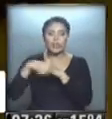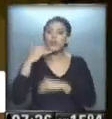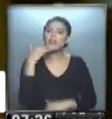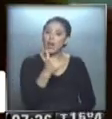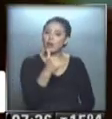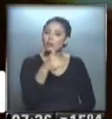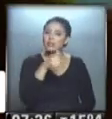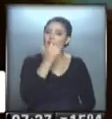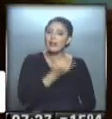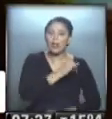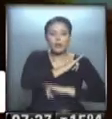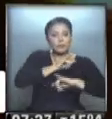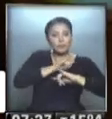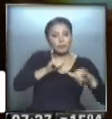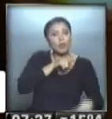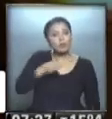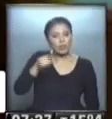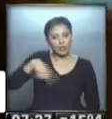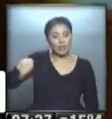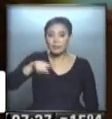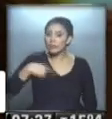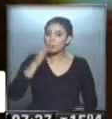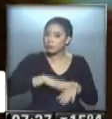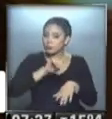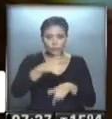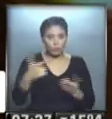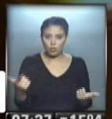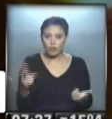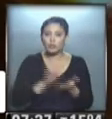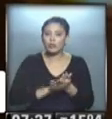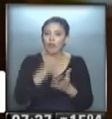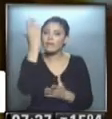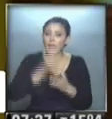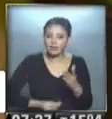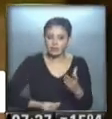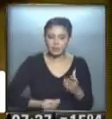denunciaron una campaña difamatoria y que ellos no son los responsables de las fallas en los servicios.